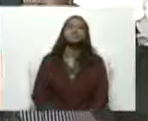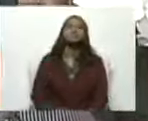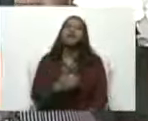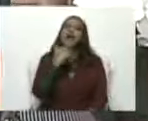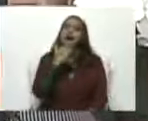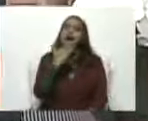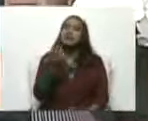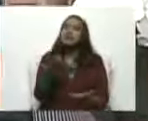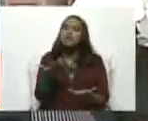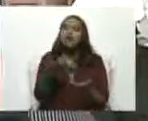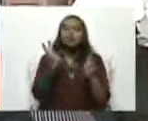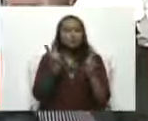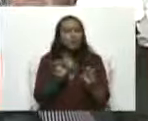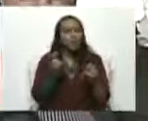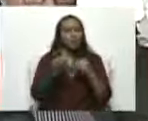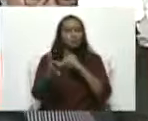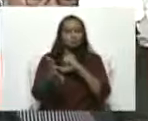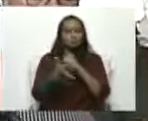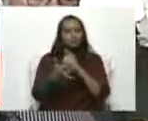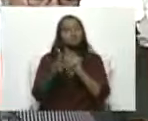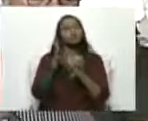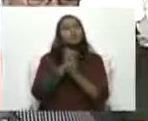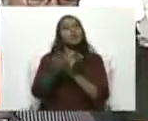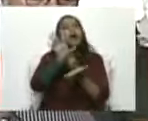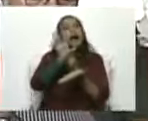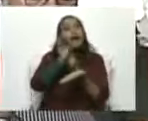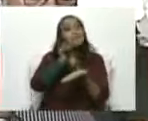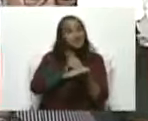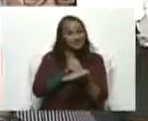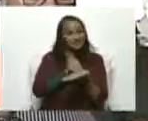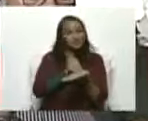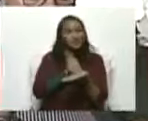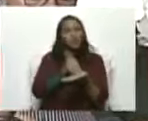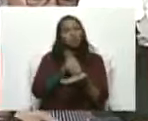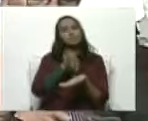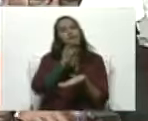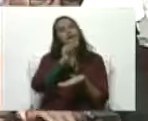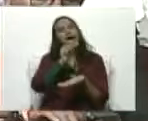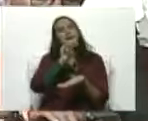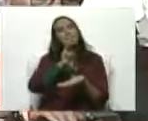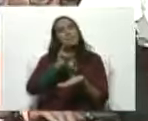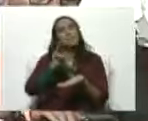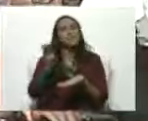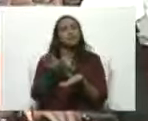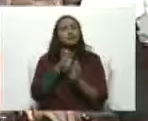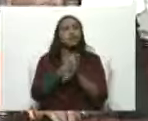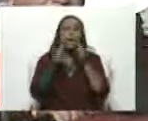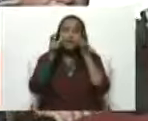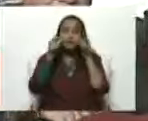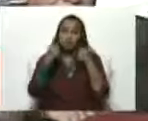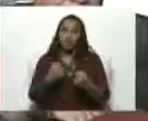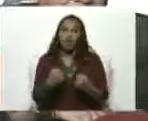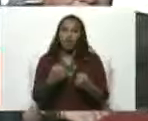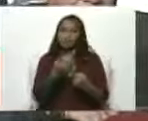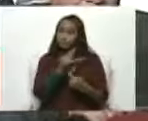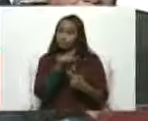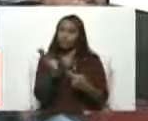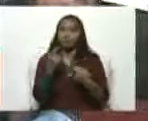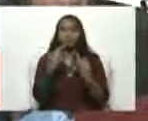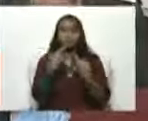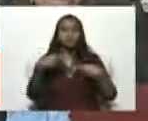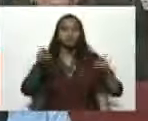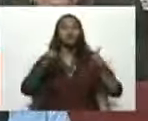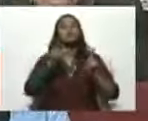tecnológico, esta aplicación, la seguridad. Porque ustedes están anunciando el día de hoy este registro